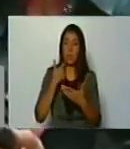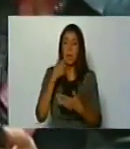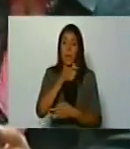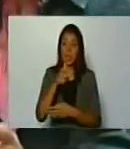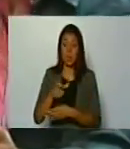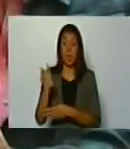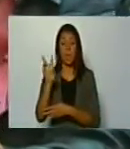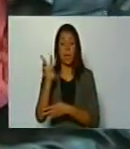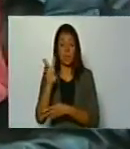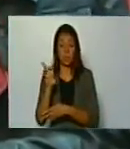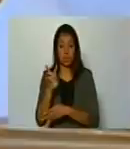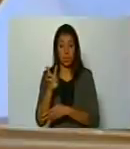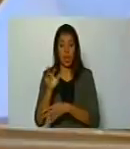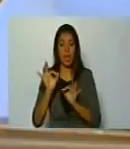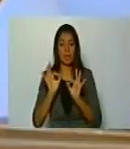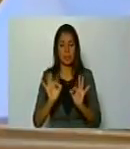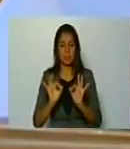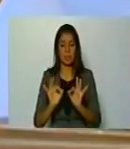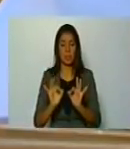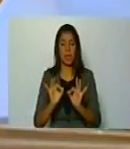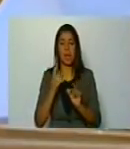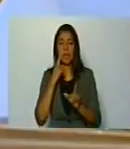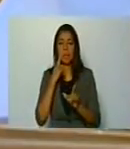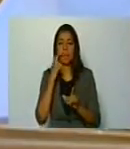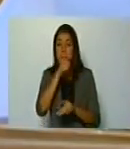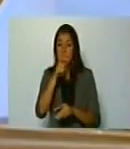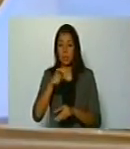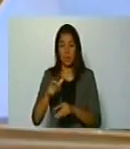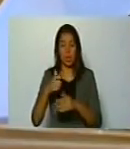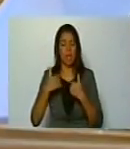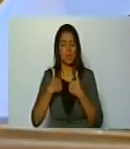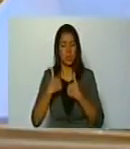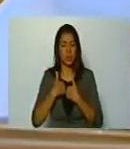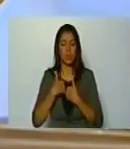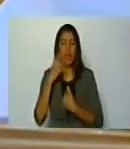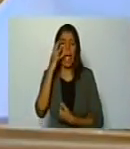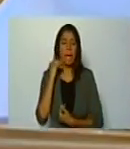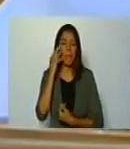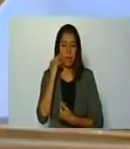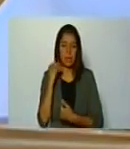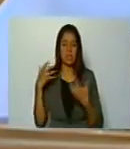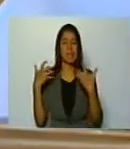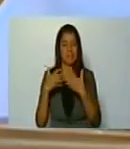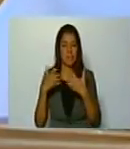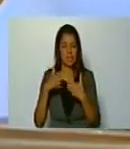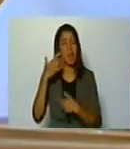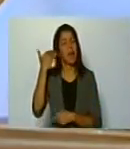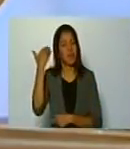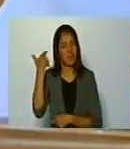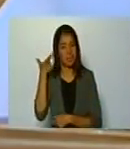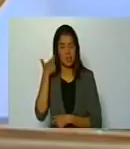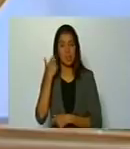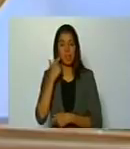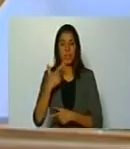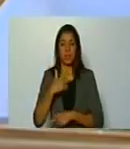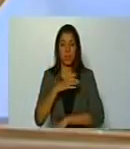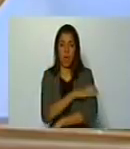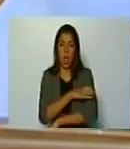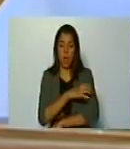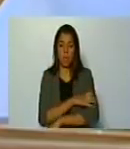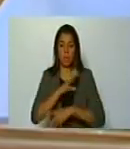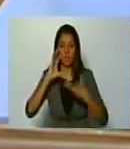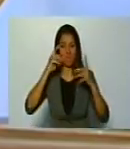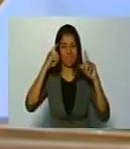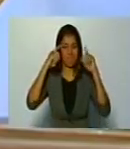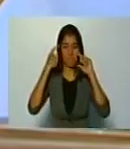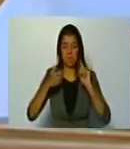venezolanos y venezolanas, en especial de los sectores que sufrieron en carne propia las consecuencias de la acción irracional que ha generado